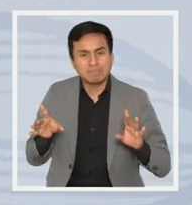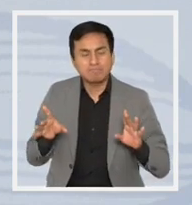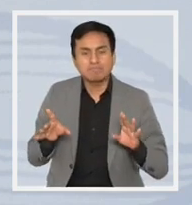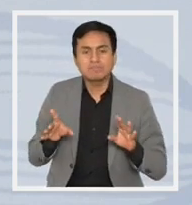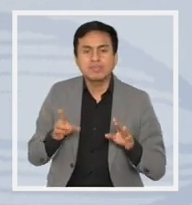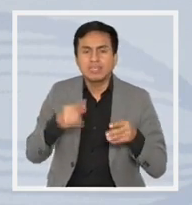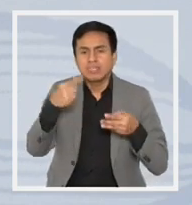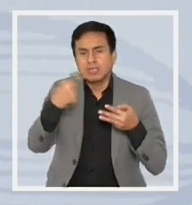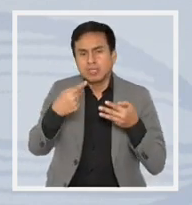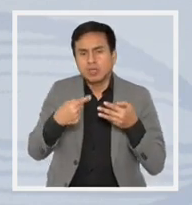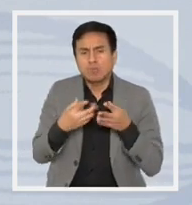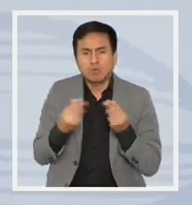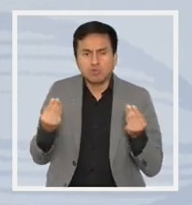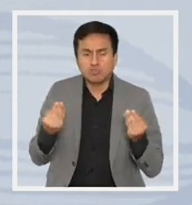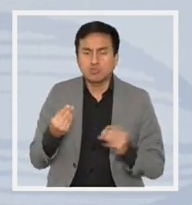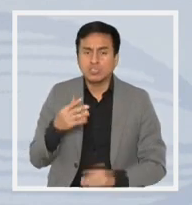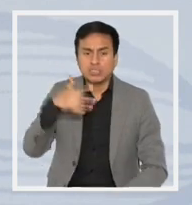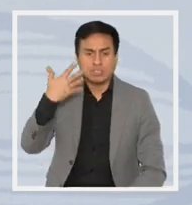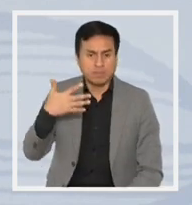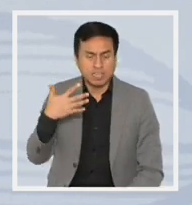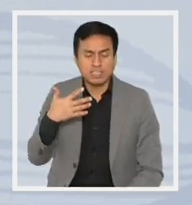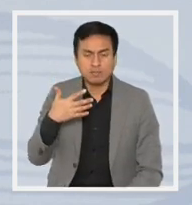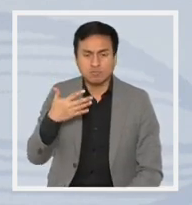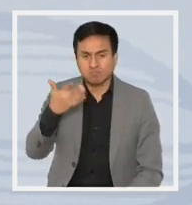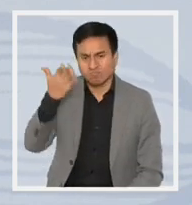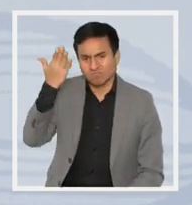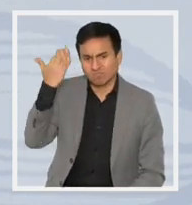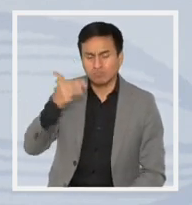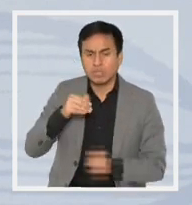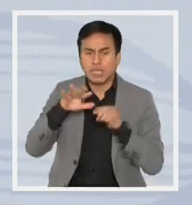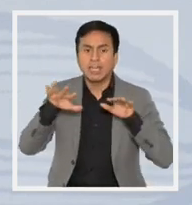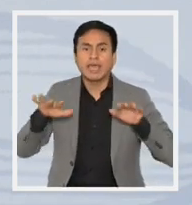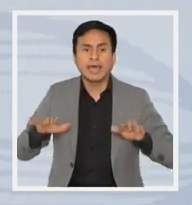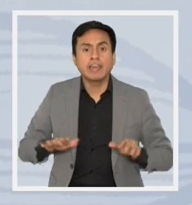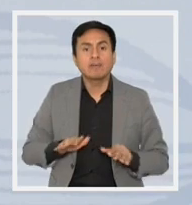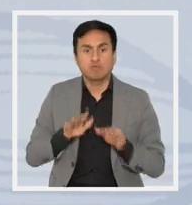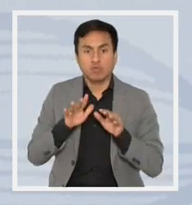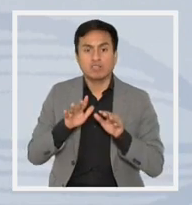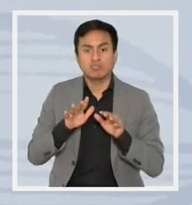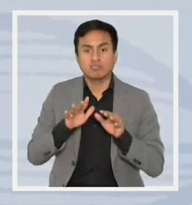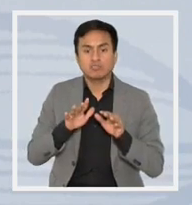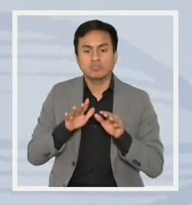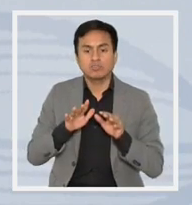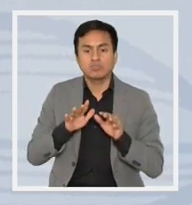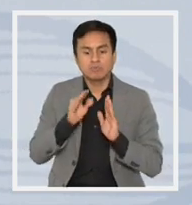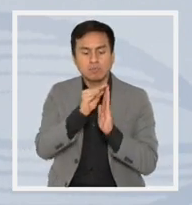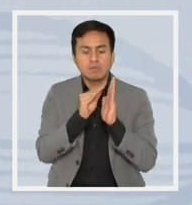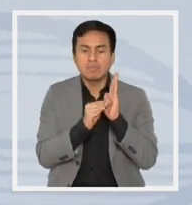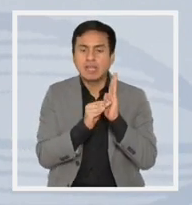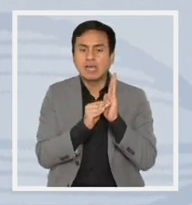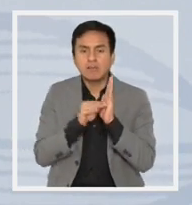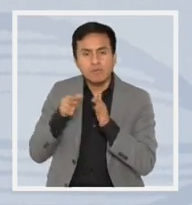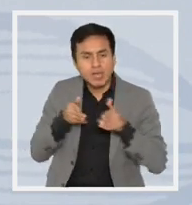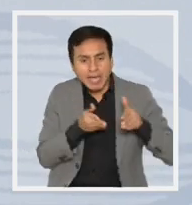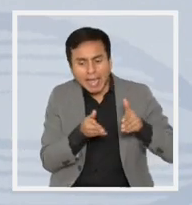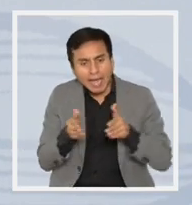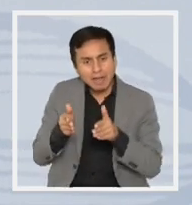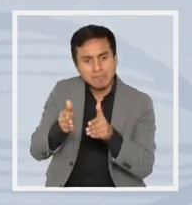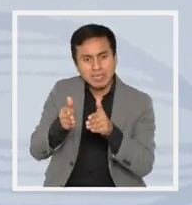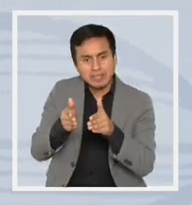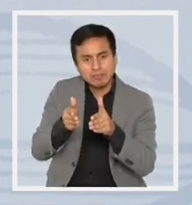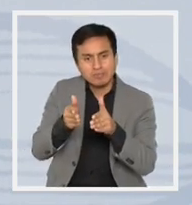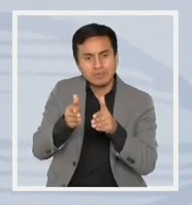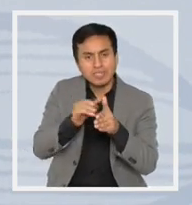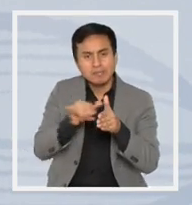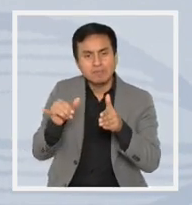han sido muchos y muy significativos los esfuerzos para trazar un camino que nos